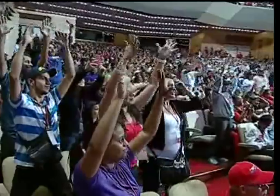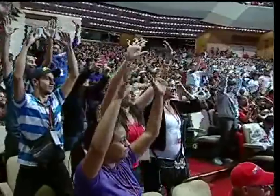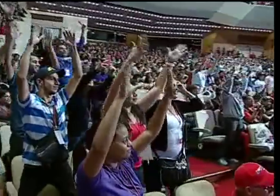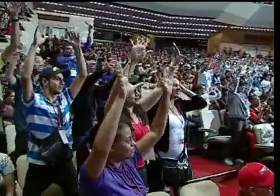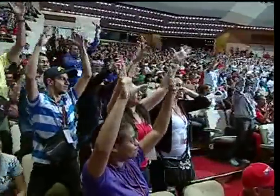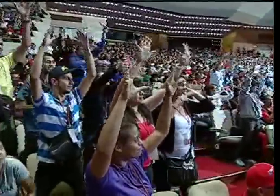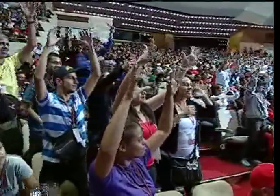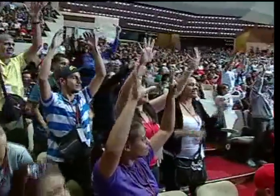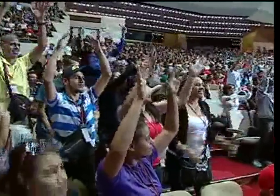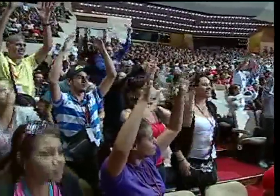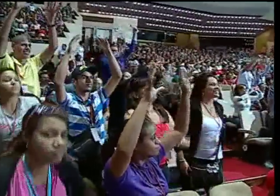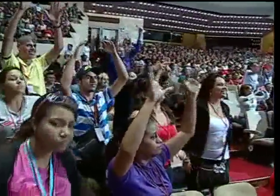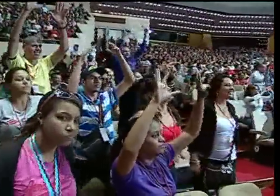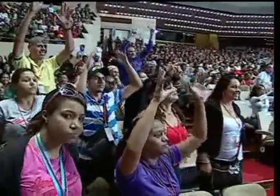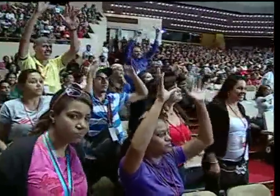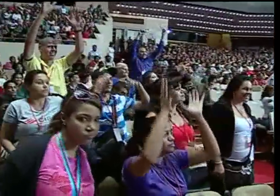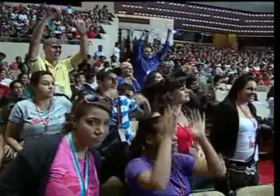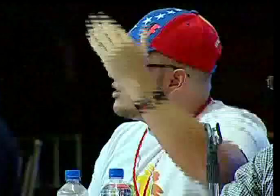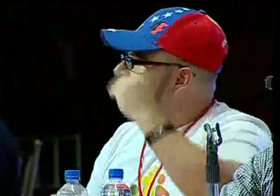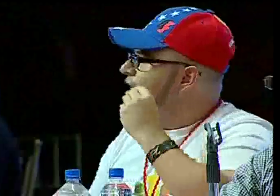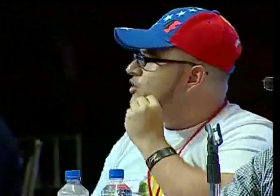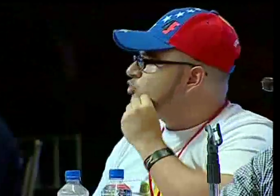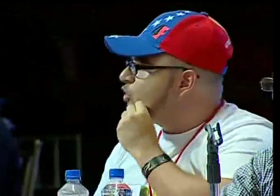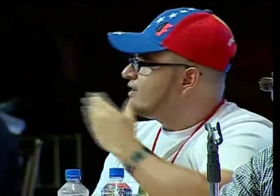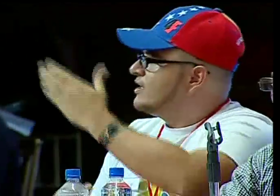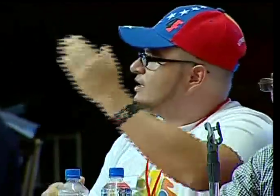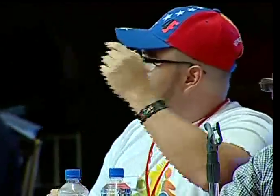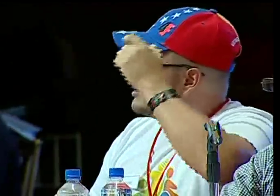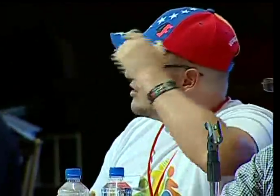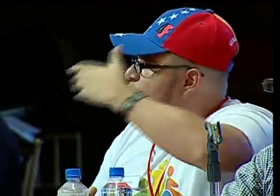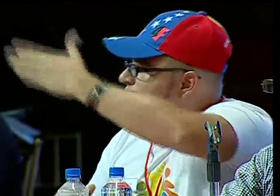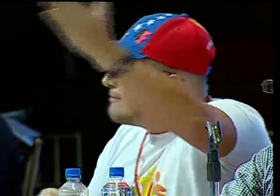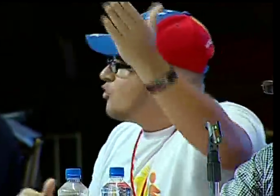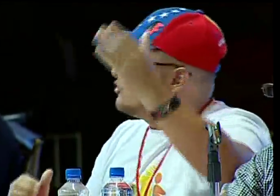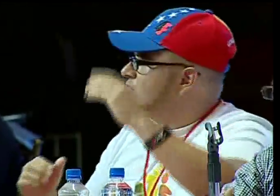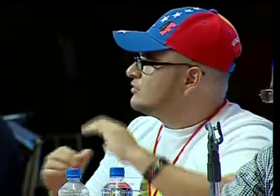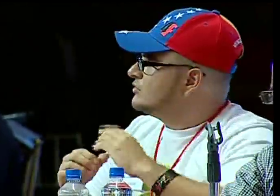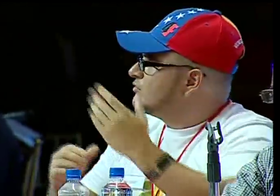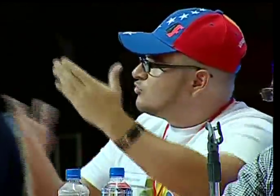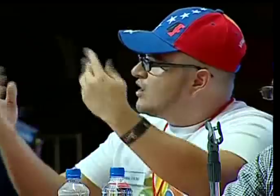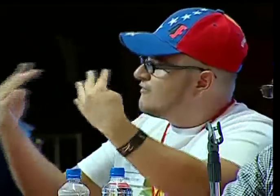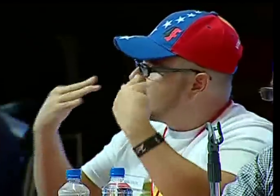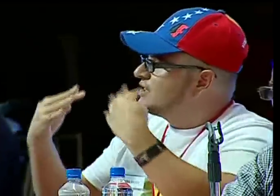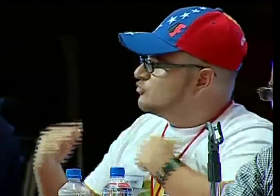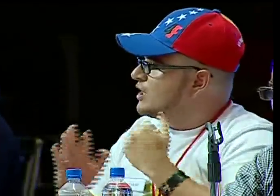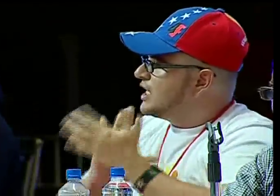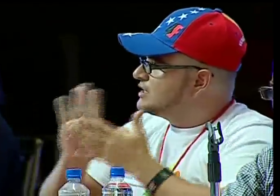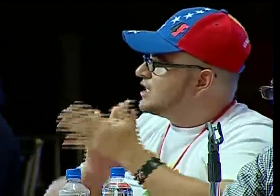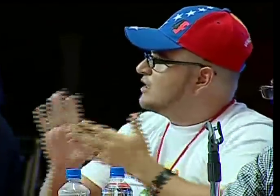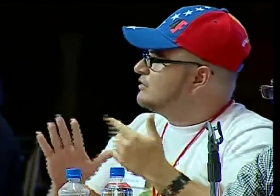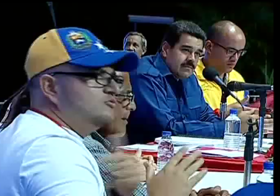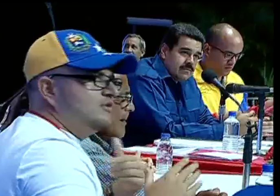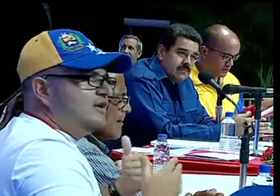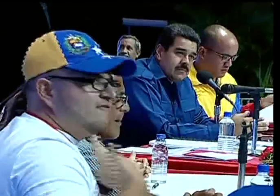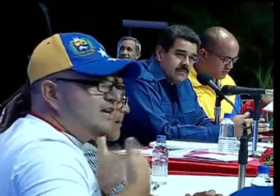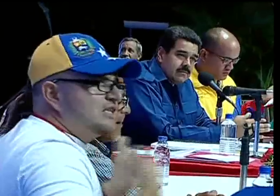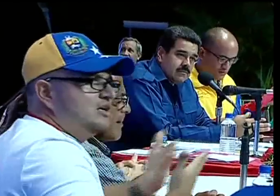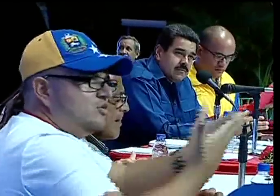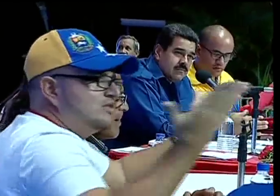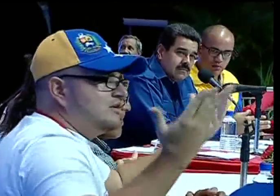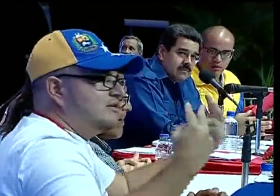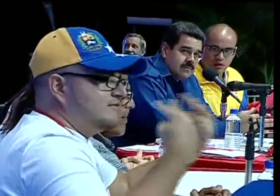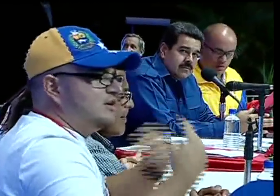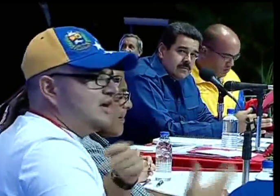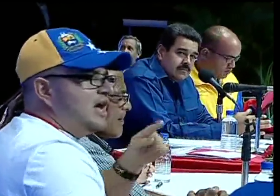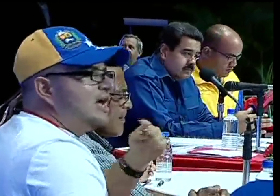Nosotros, las personas con discapacidad, los sordos, estamos contentos. El pueblo, la juventud que está viendo,